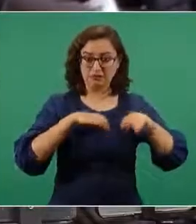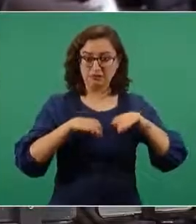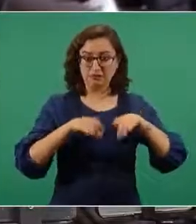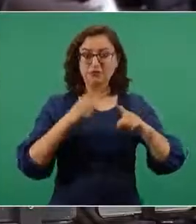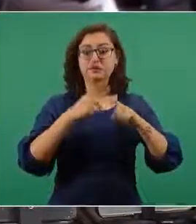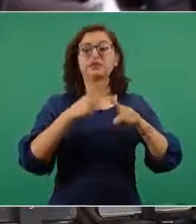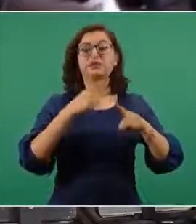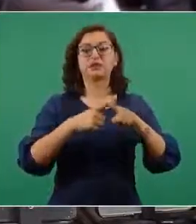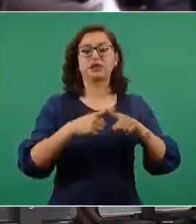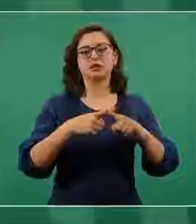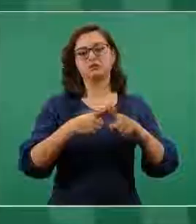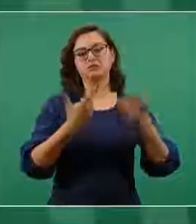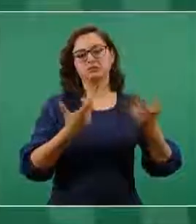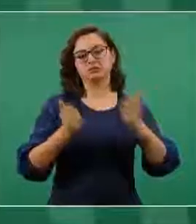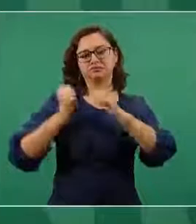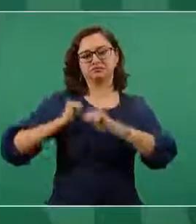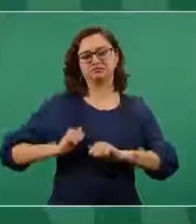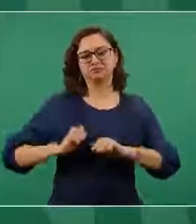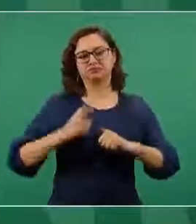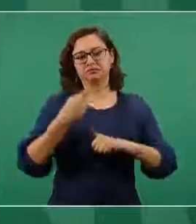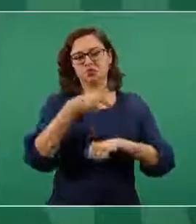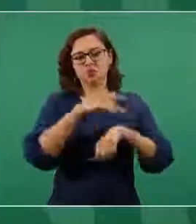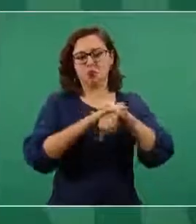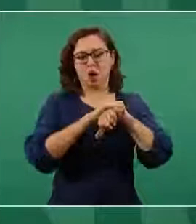cercanos a los altos funcionarios públicos,